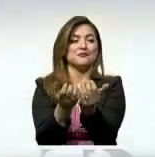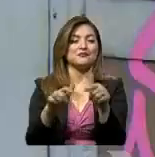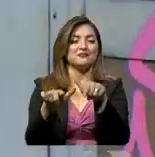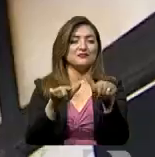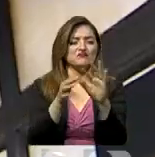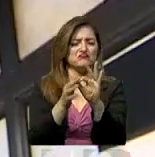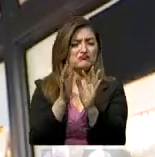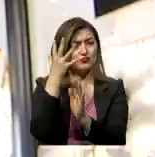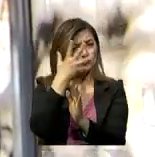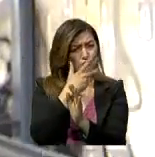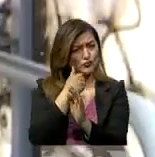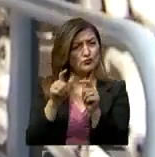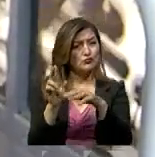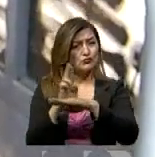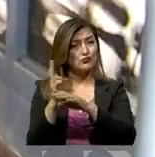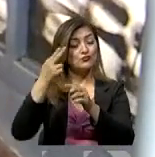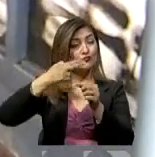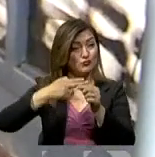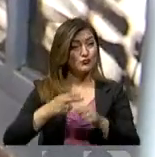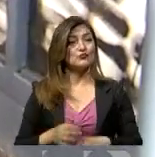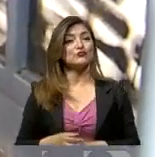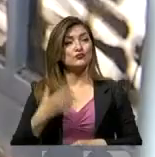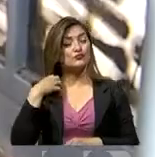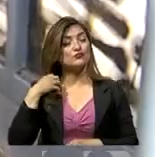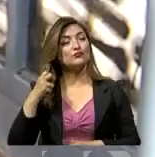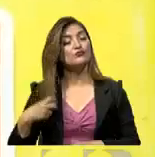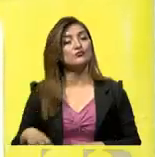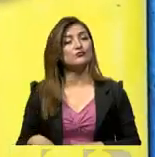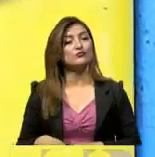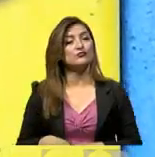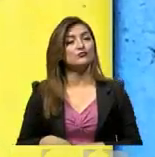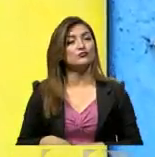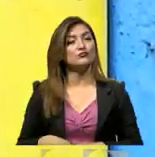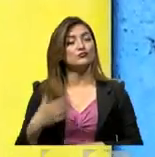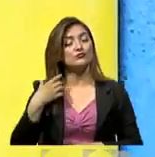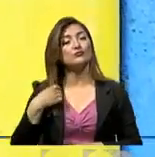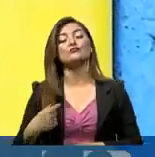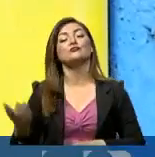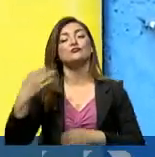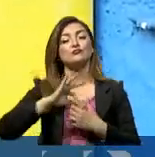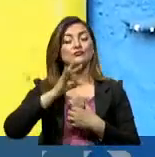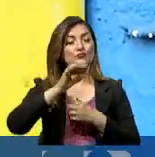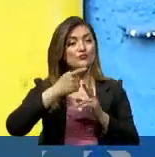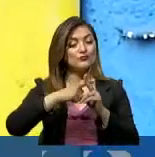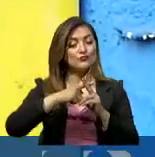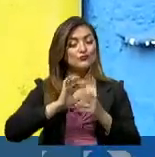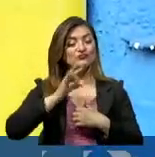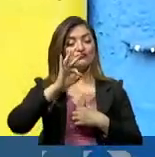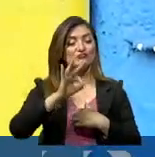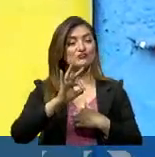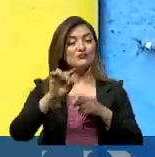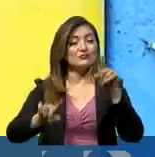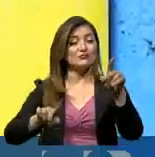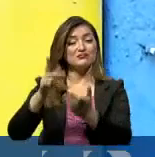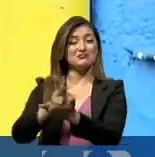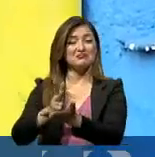estar acondicionados para que los usuarios de este corredor esperen los buses. Desde que comenzó la pandemia, son algunas